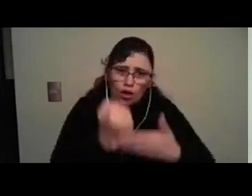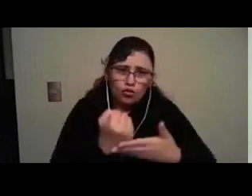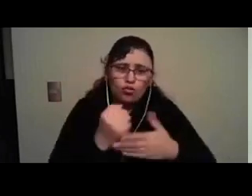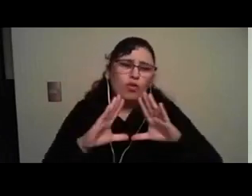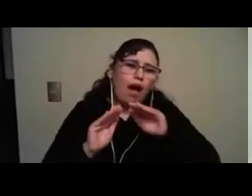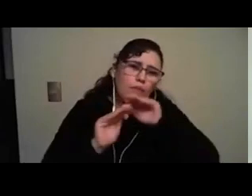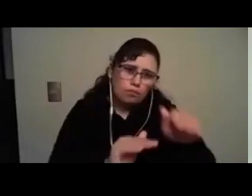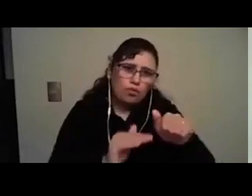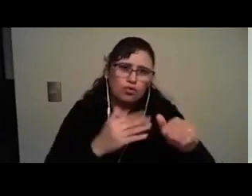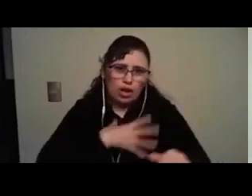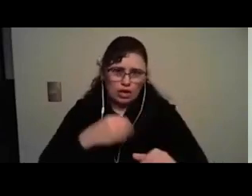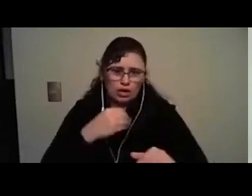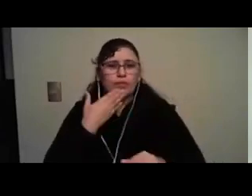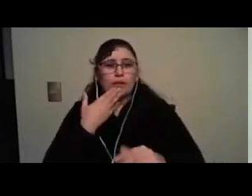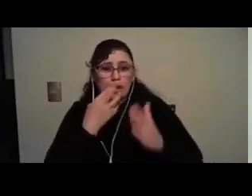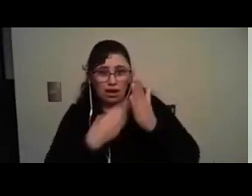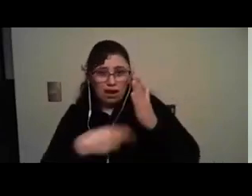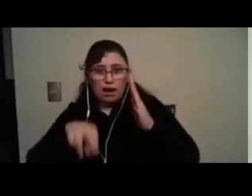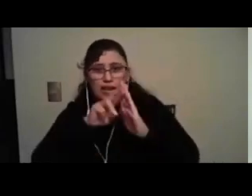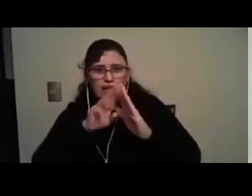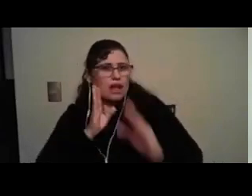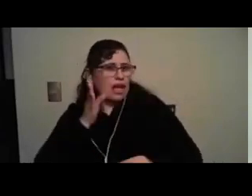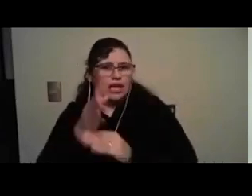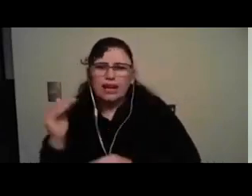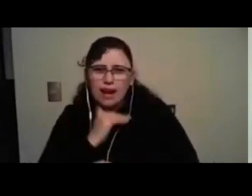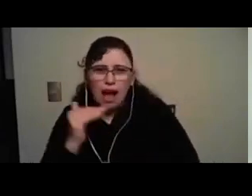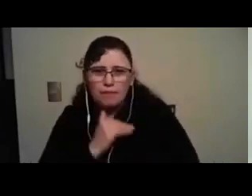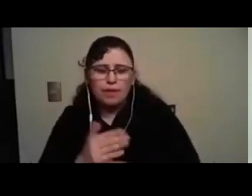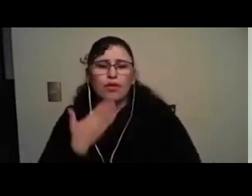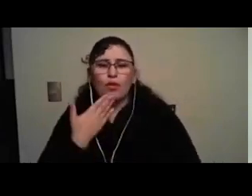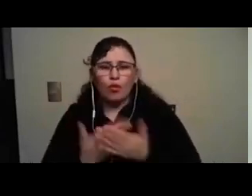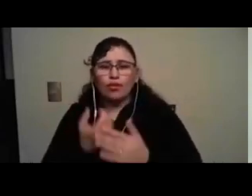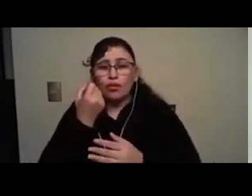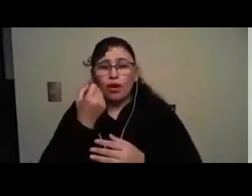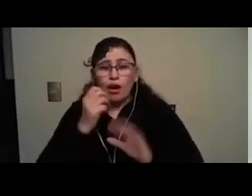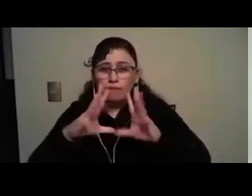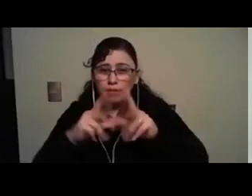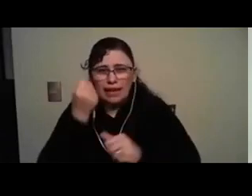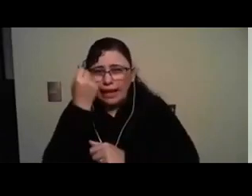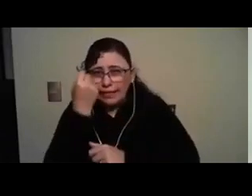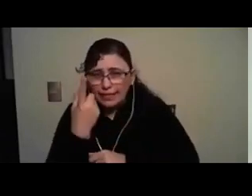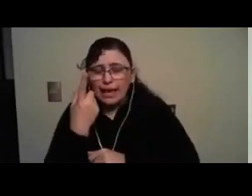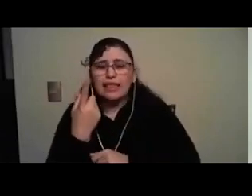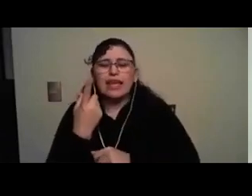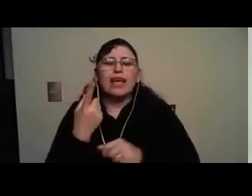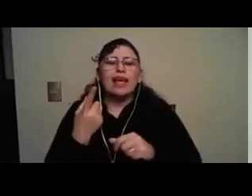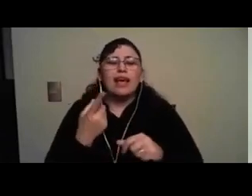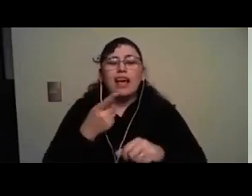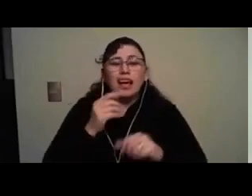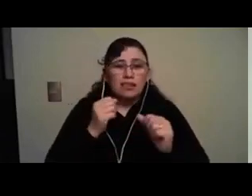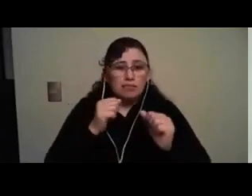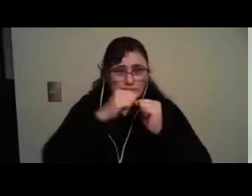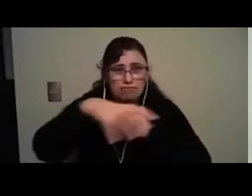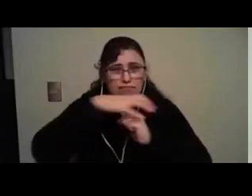de rehabilitación, ¿ya? Con que el niño acceda a un programa de rehabilitación integral, que no solo incluya terapia ocupacional, que no